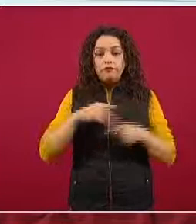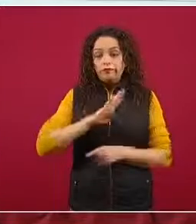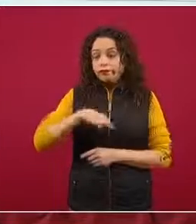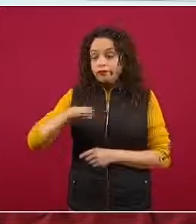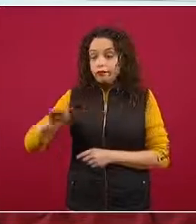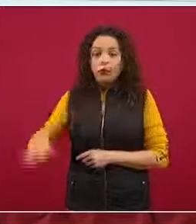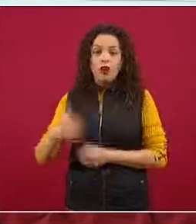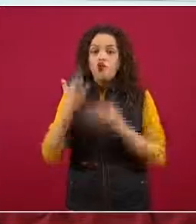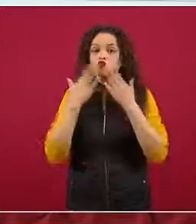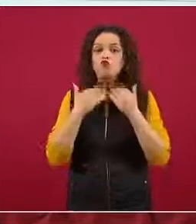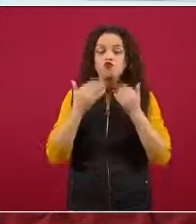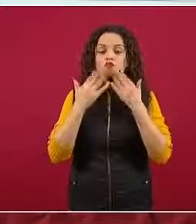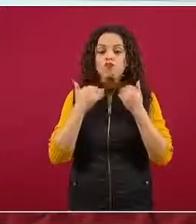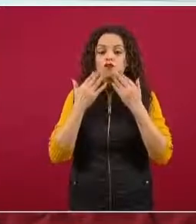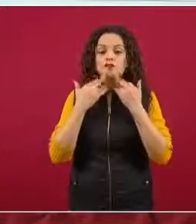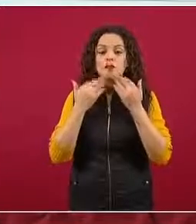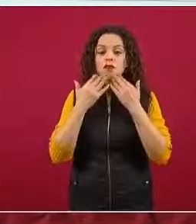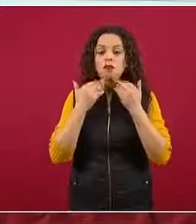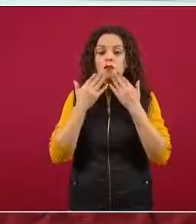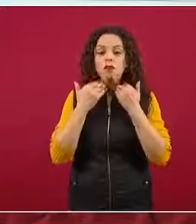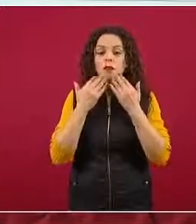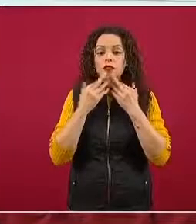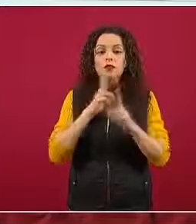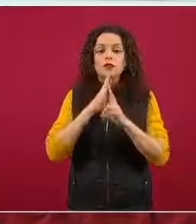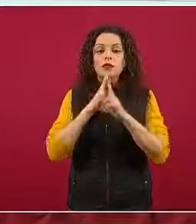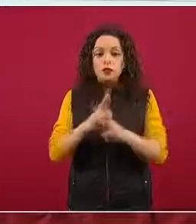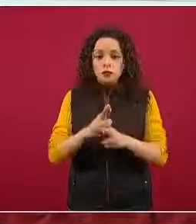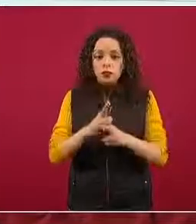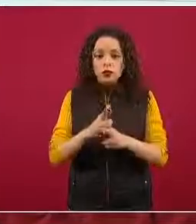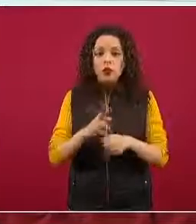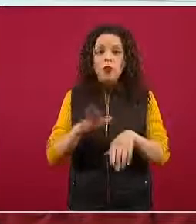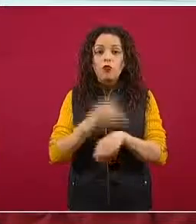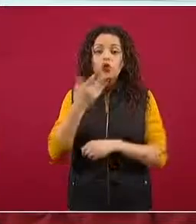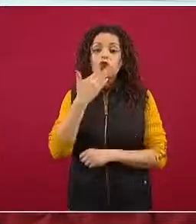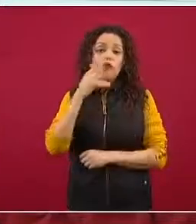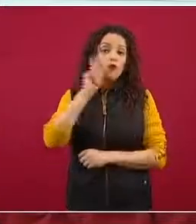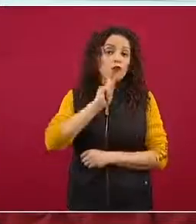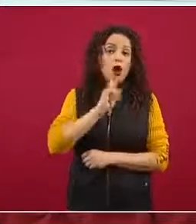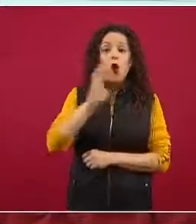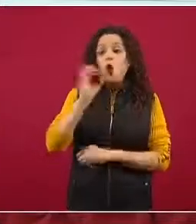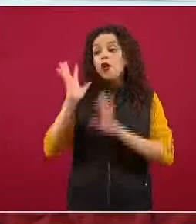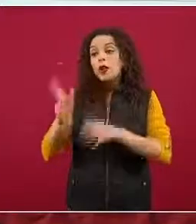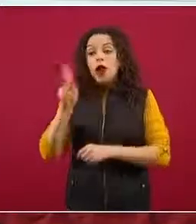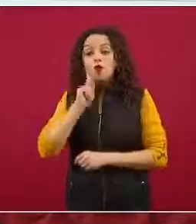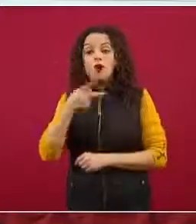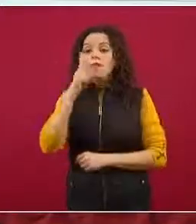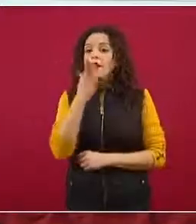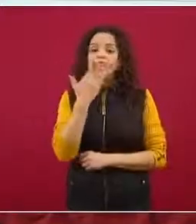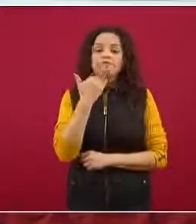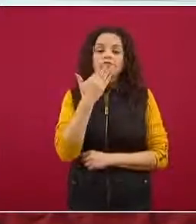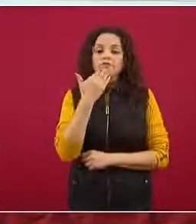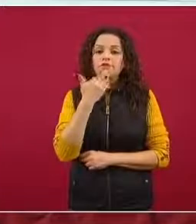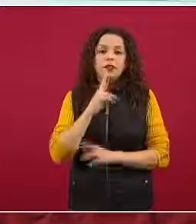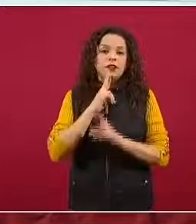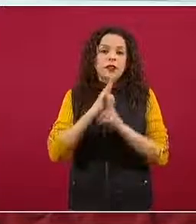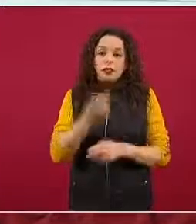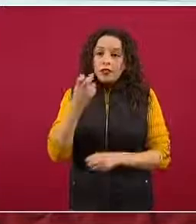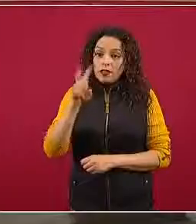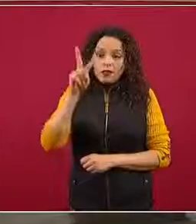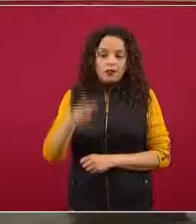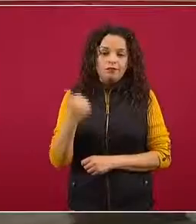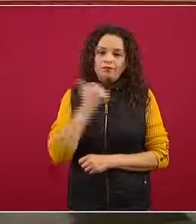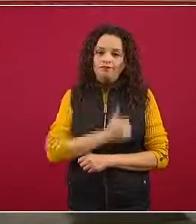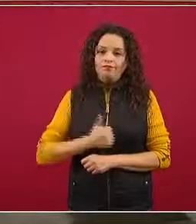muestra o que se tomó una muestra y que no tienen una posibilidad de resultado. Todas ellas muy lamentables